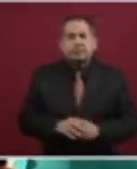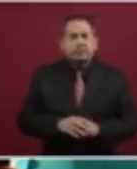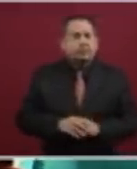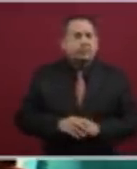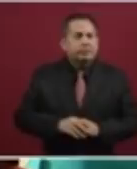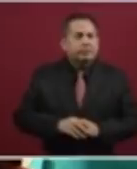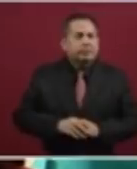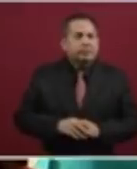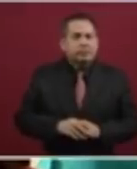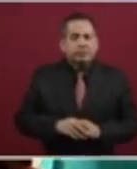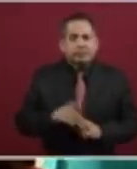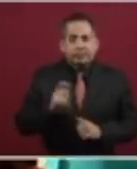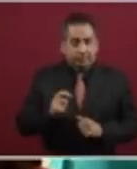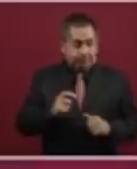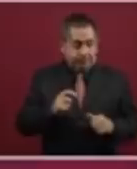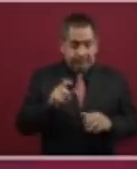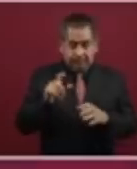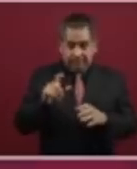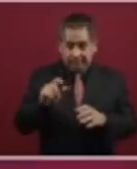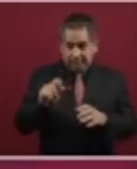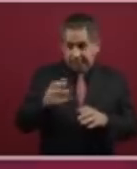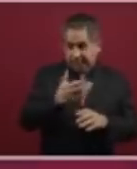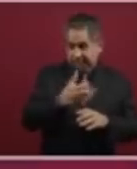20 campos así